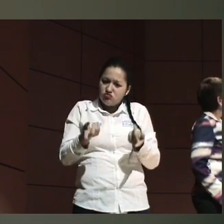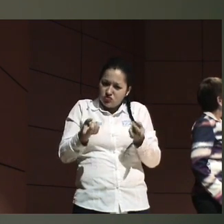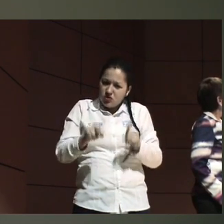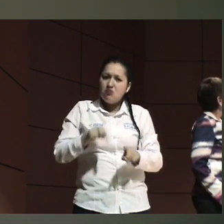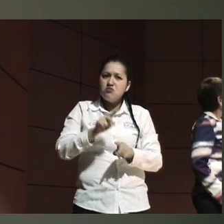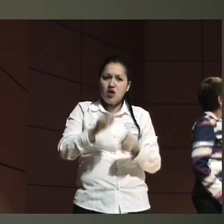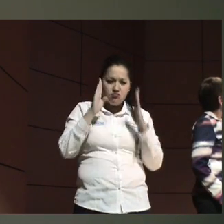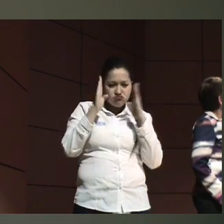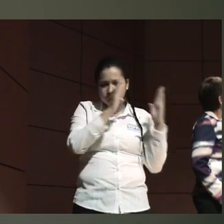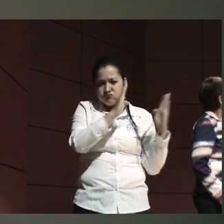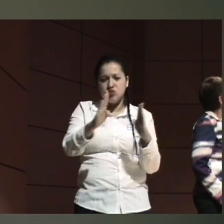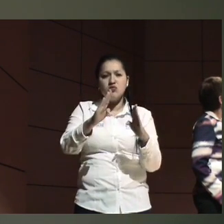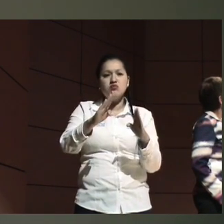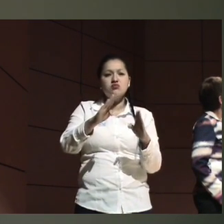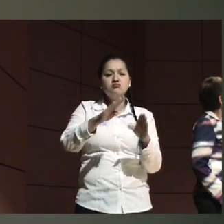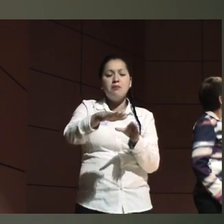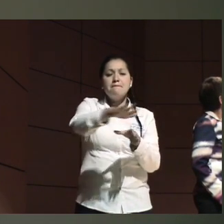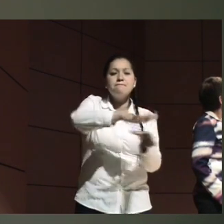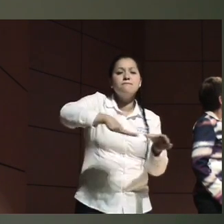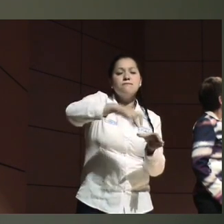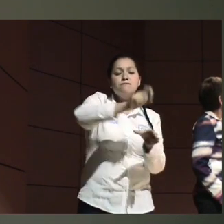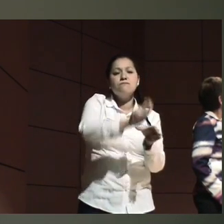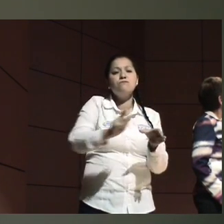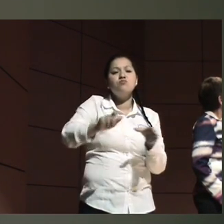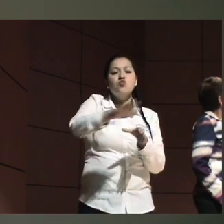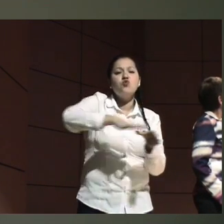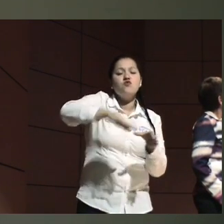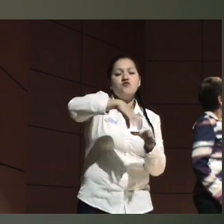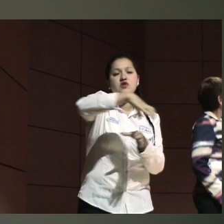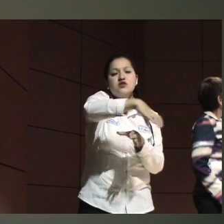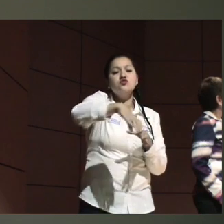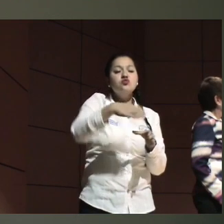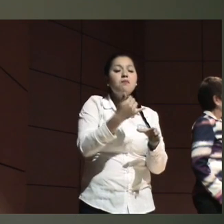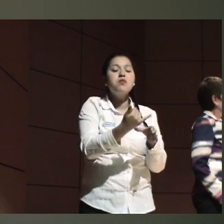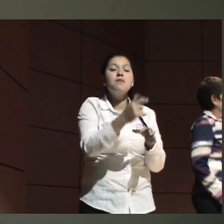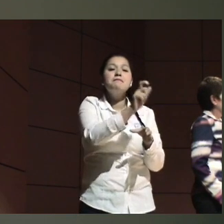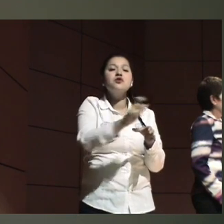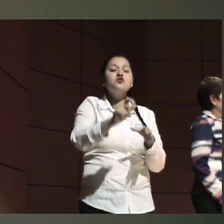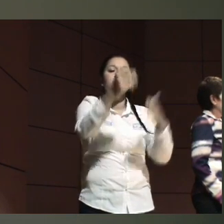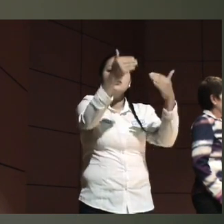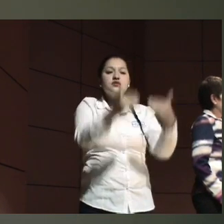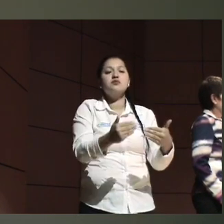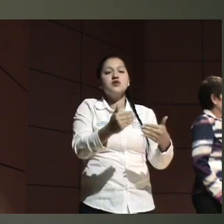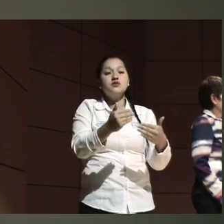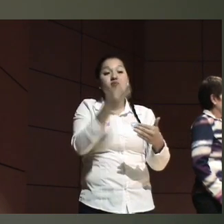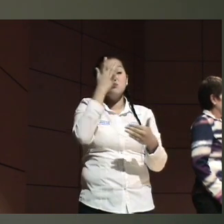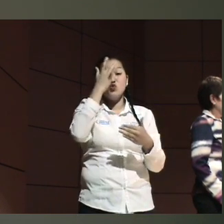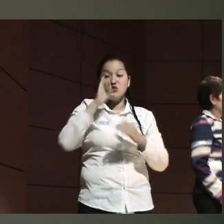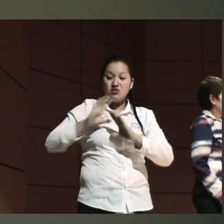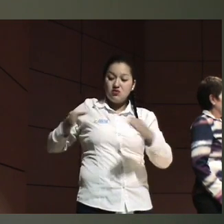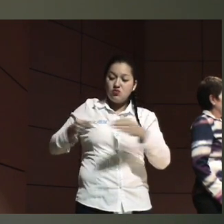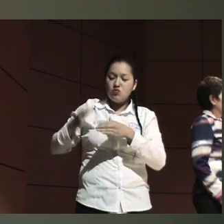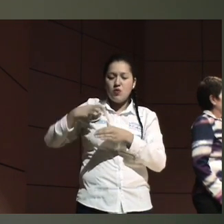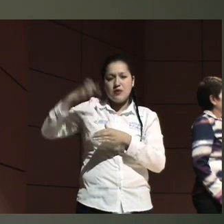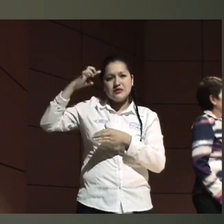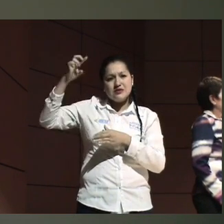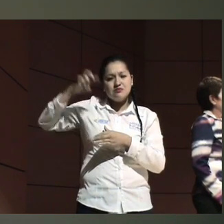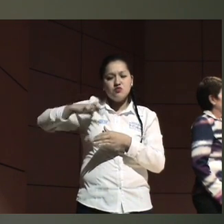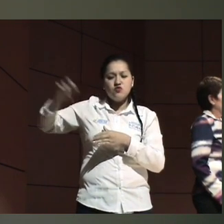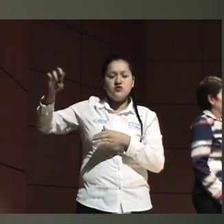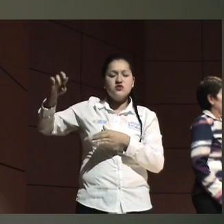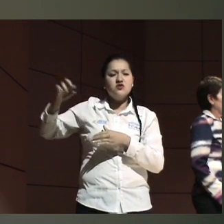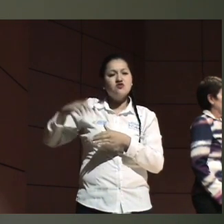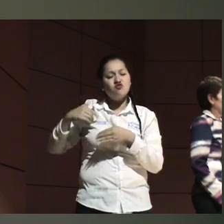con discapacidad porque a todas luces es un reto que se le plantea al profesional quien debe acceder o